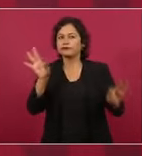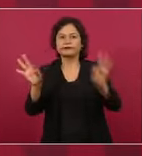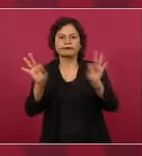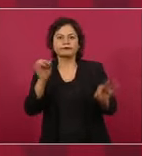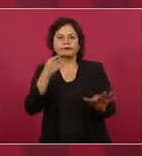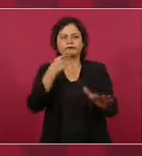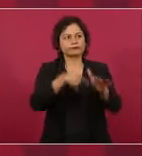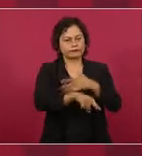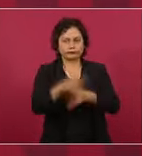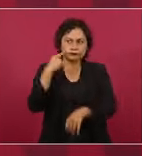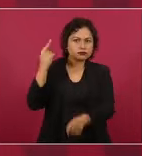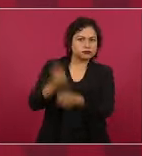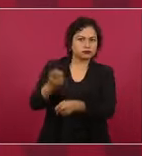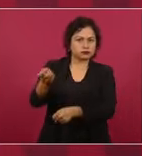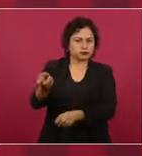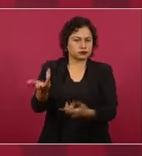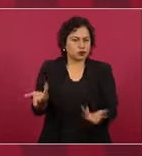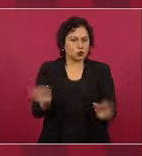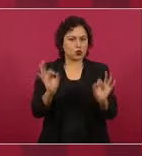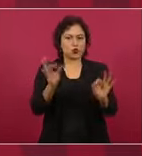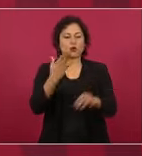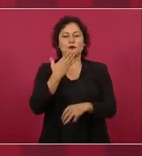y que puedan